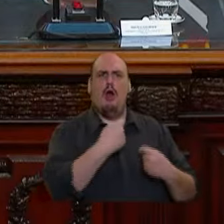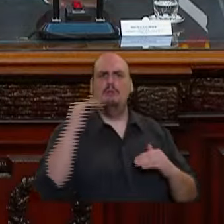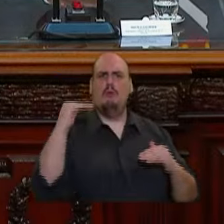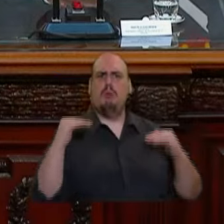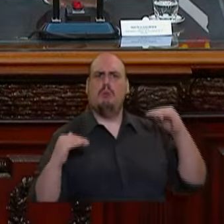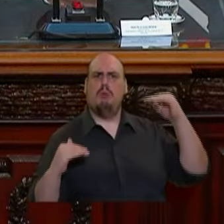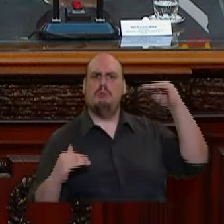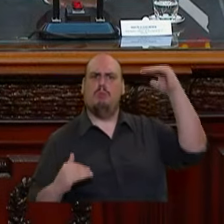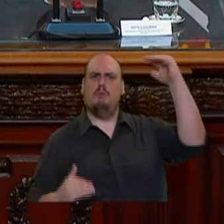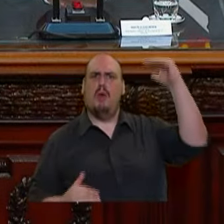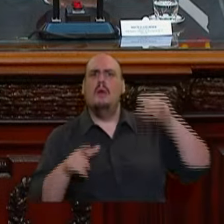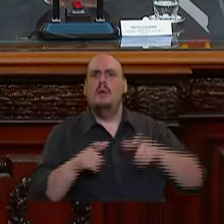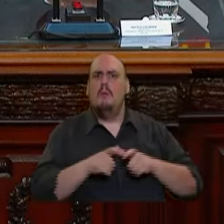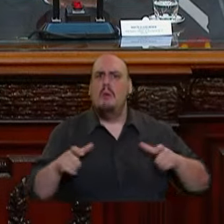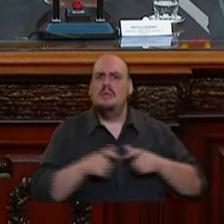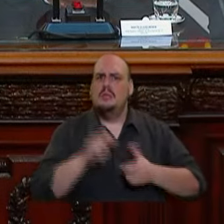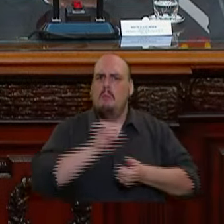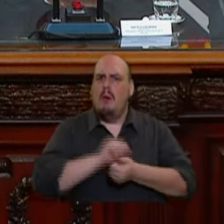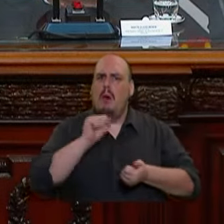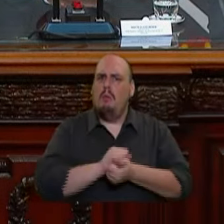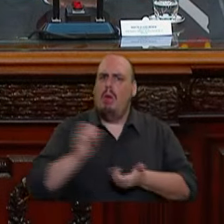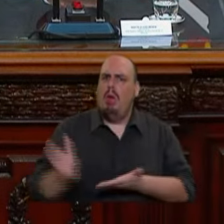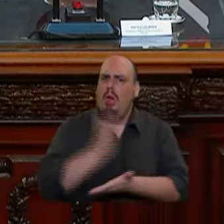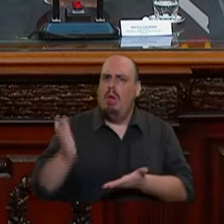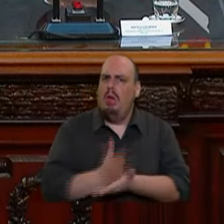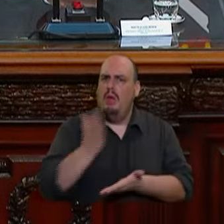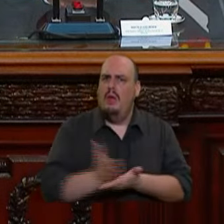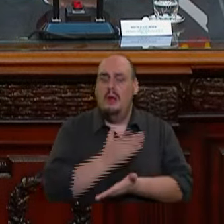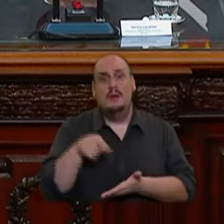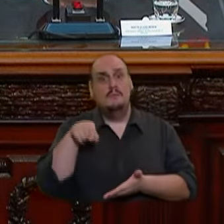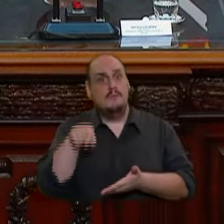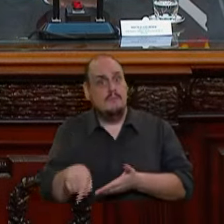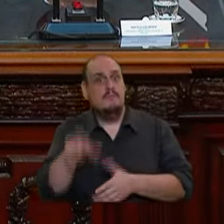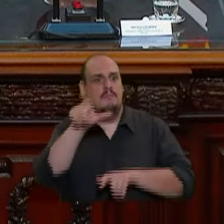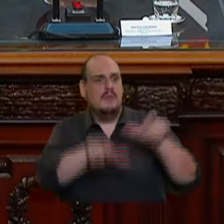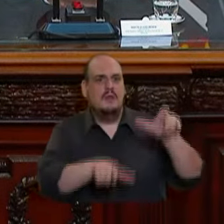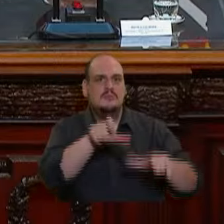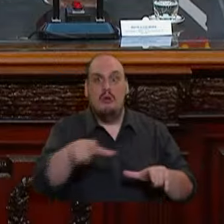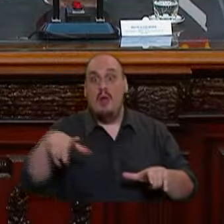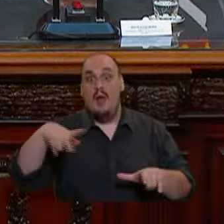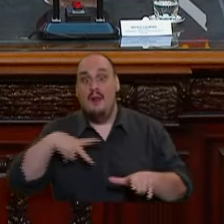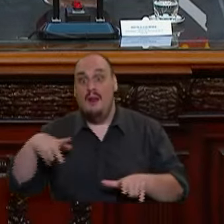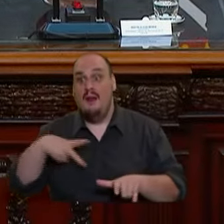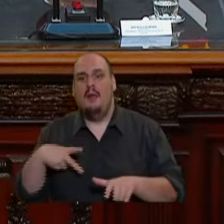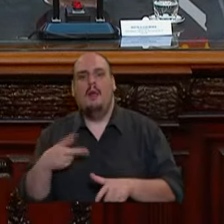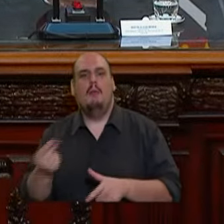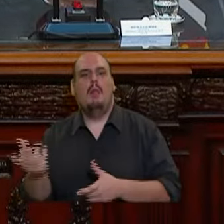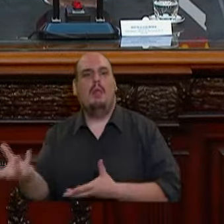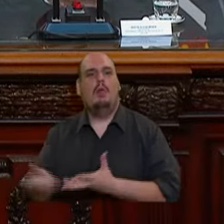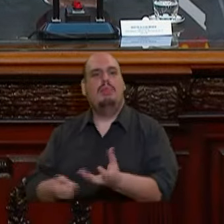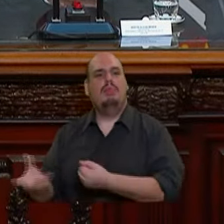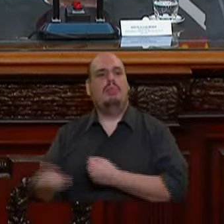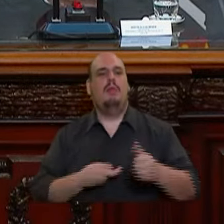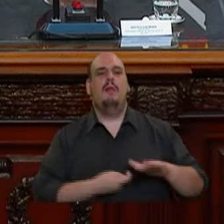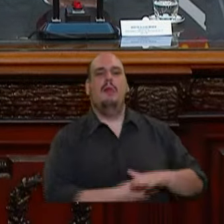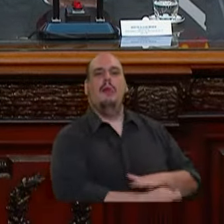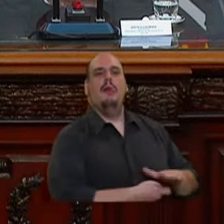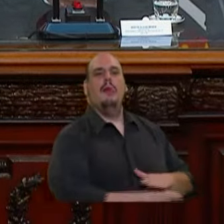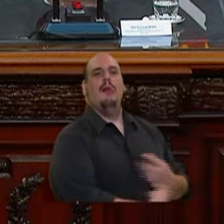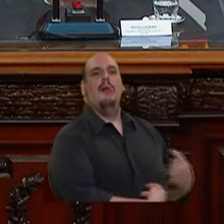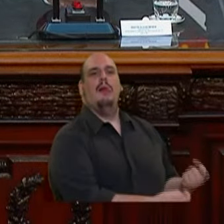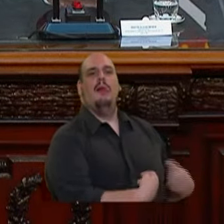monetaria, el sistema del que la casta política se sirve para expropiar riqueza de los argentinos de bien y dárselos a sus clientes y